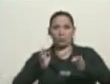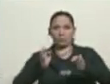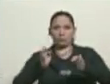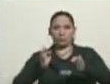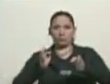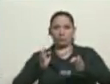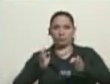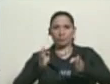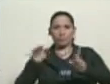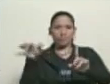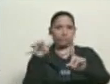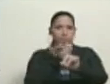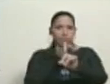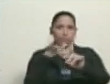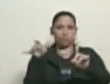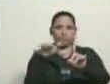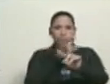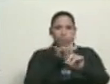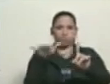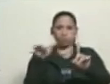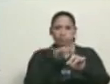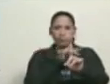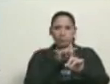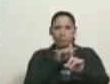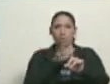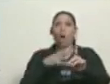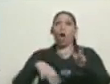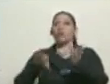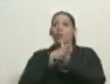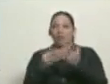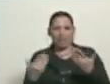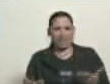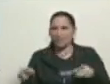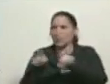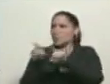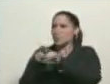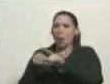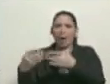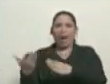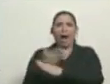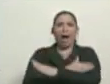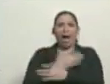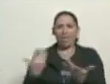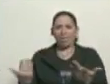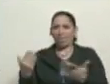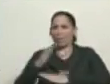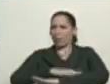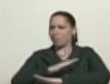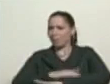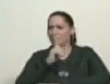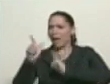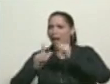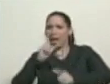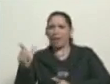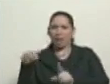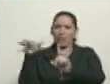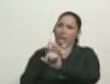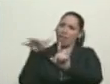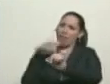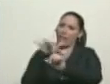fueron engañados. Es parte ya de un formato, de una conducta